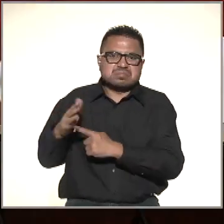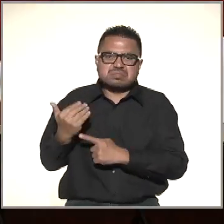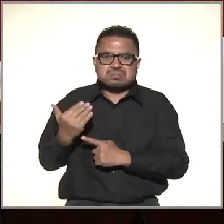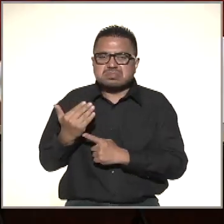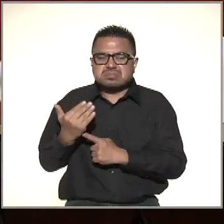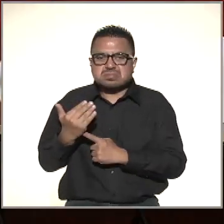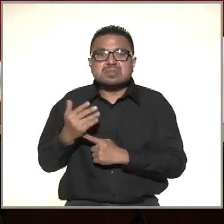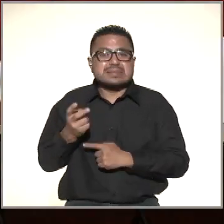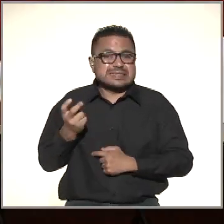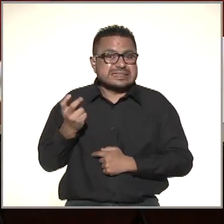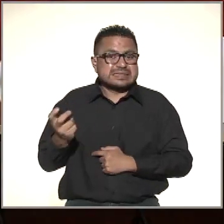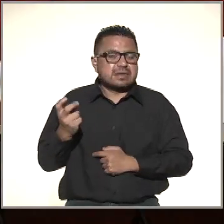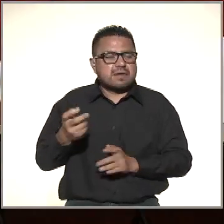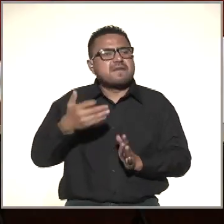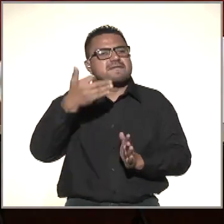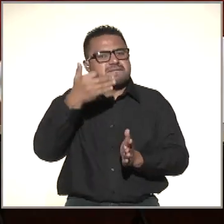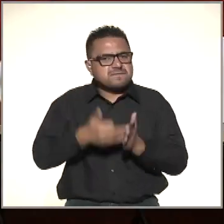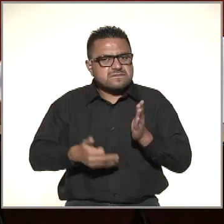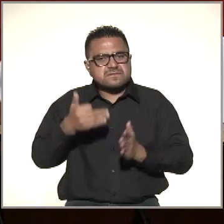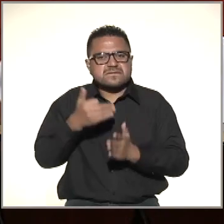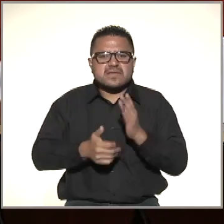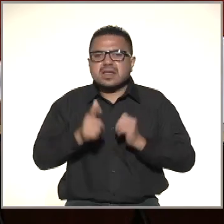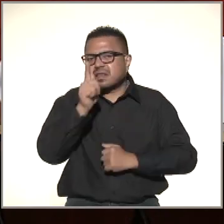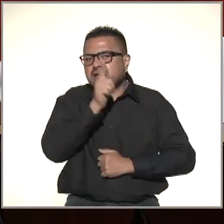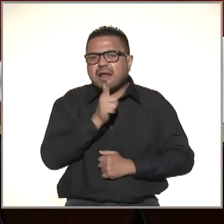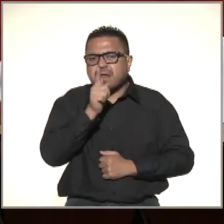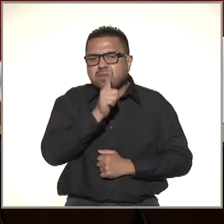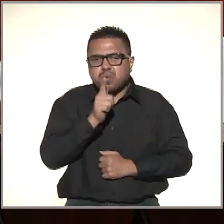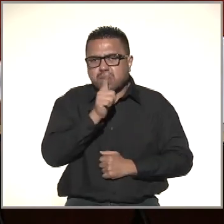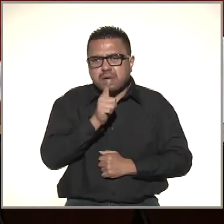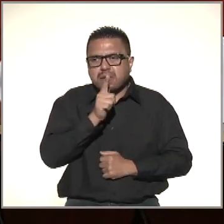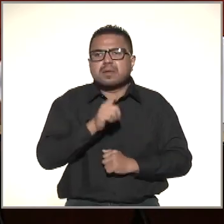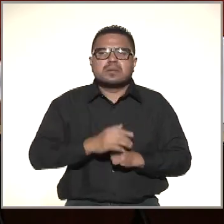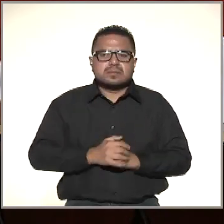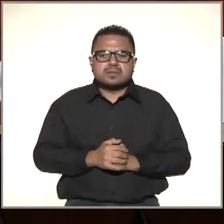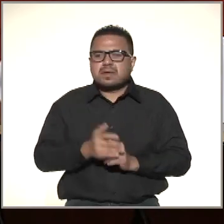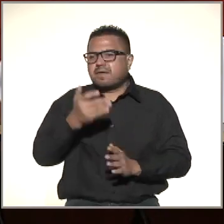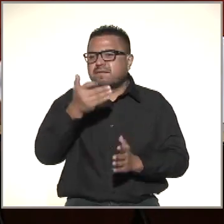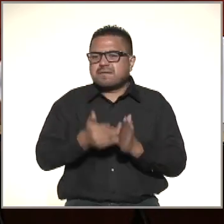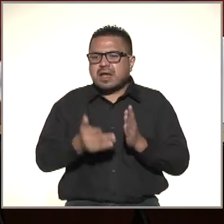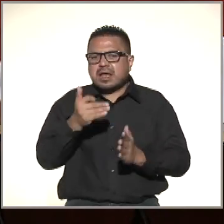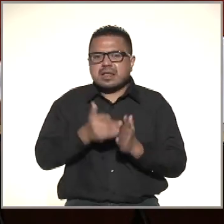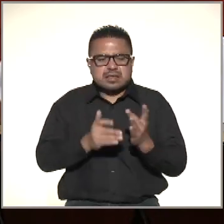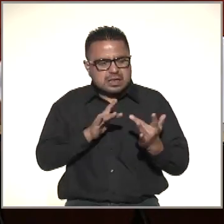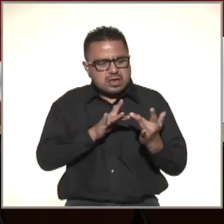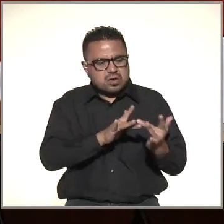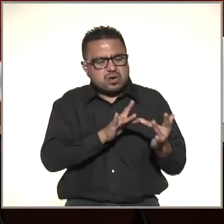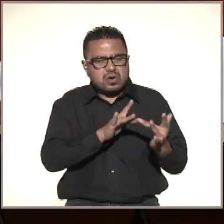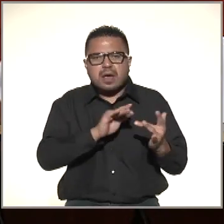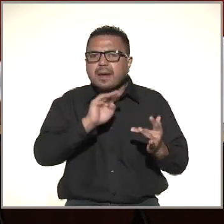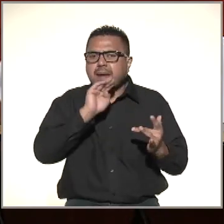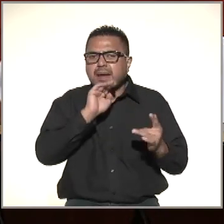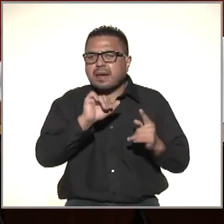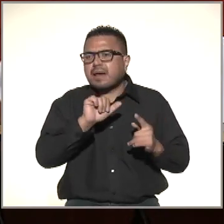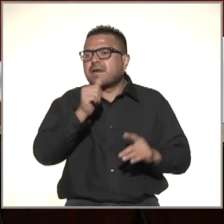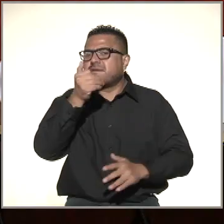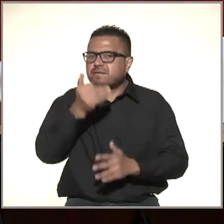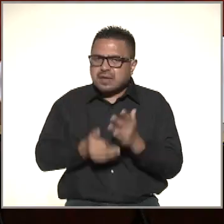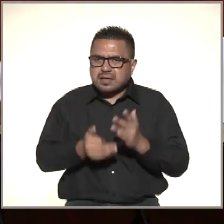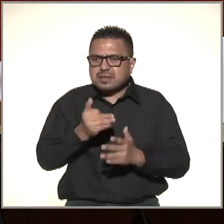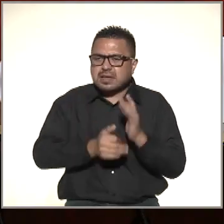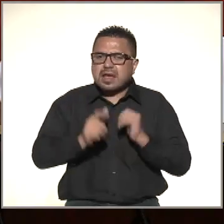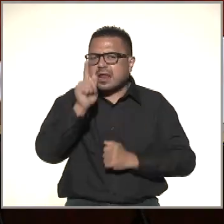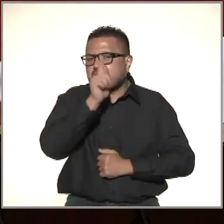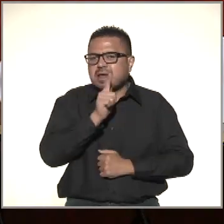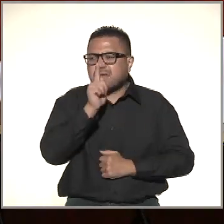Entonces, es la falta de lenguaje, la falta de contacto materno y la falta de